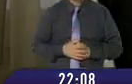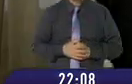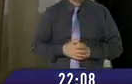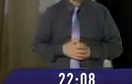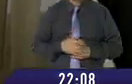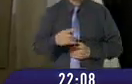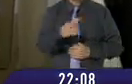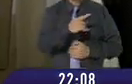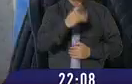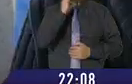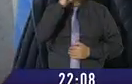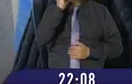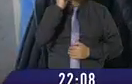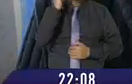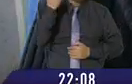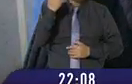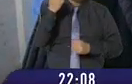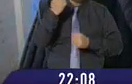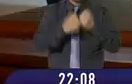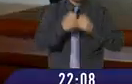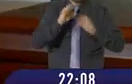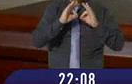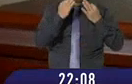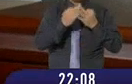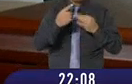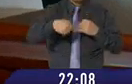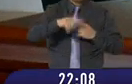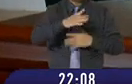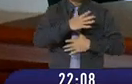Son historias de una tragedia que dejan familias